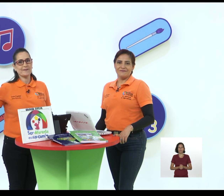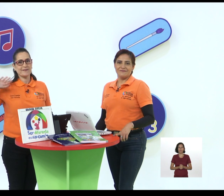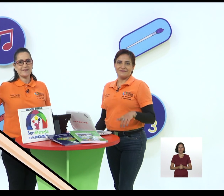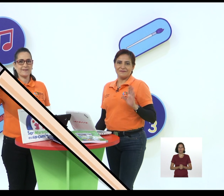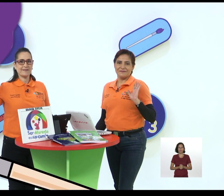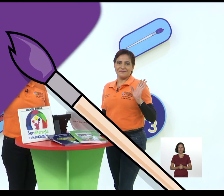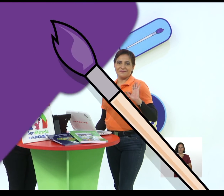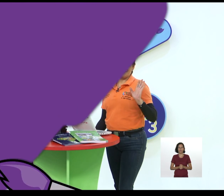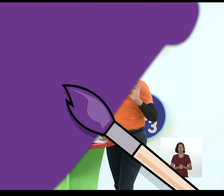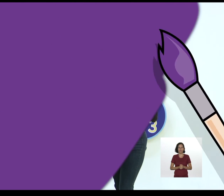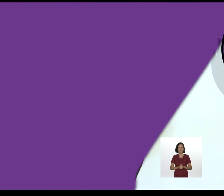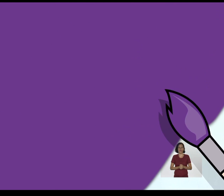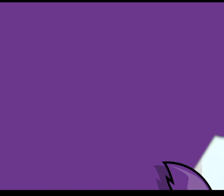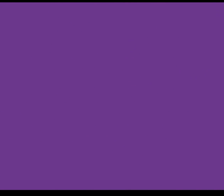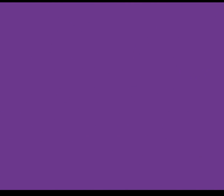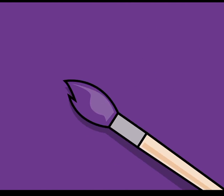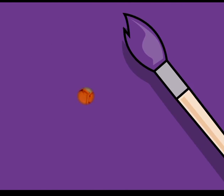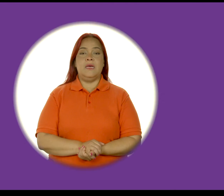común.